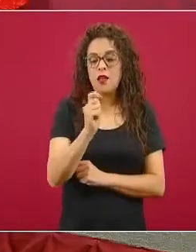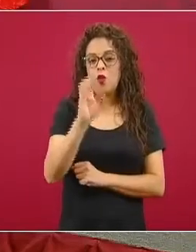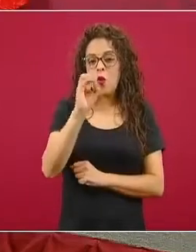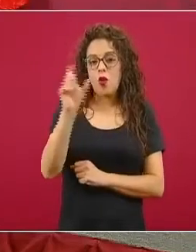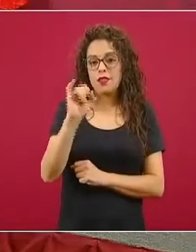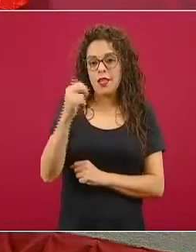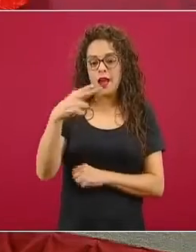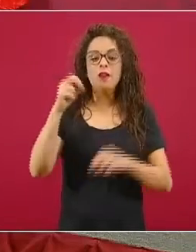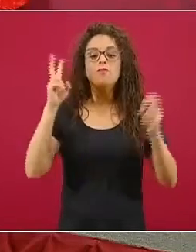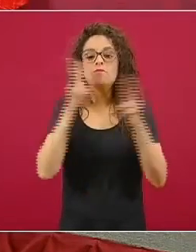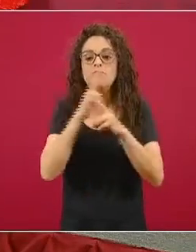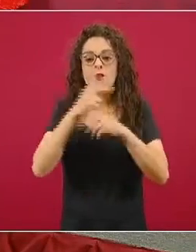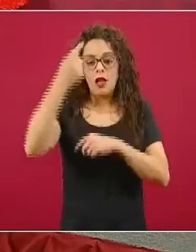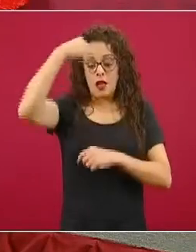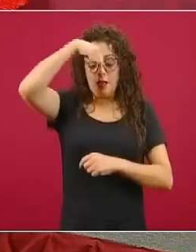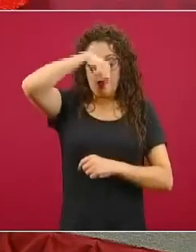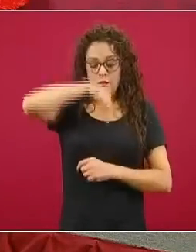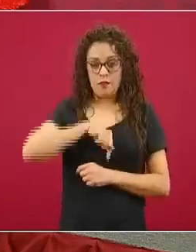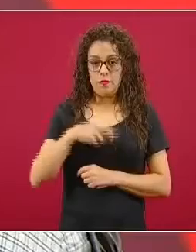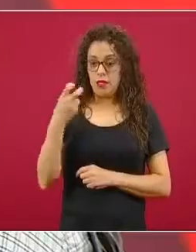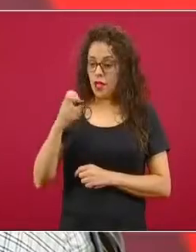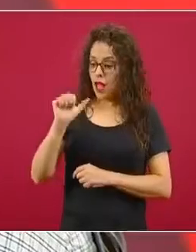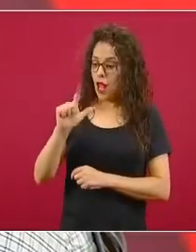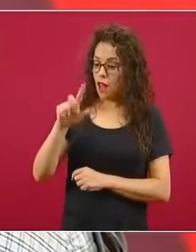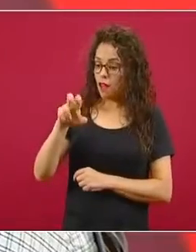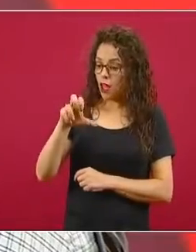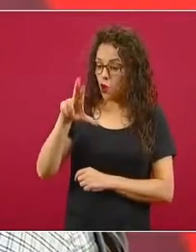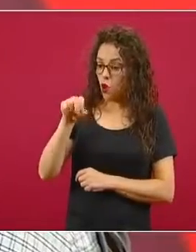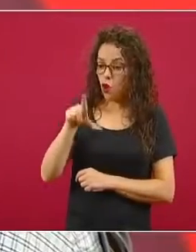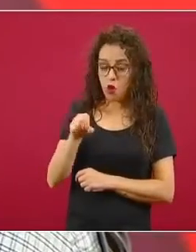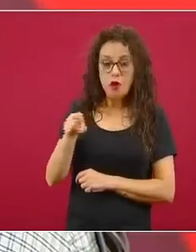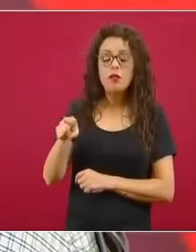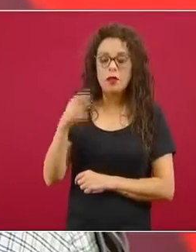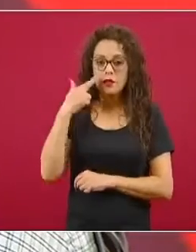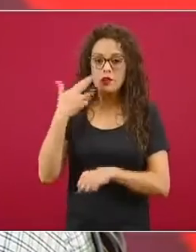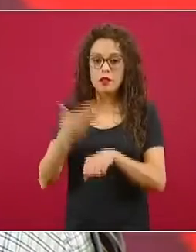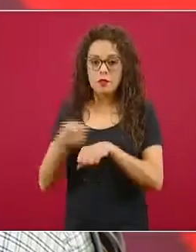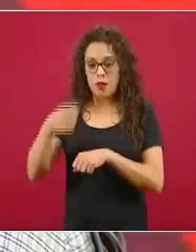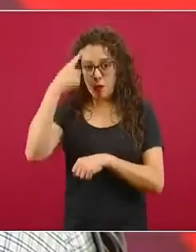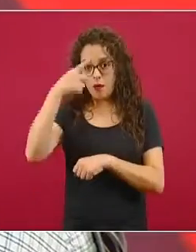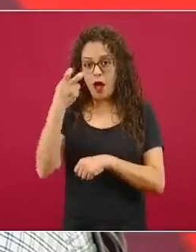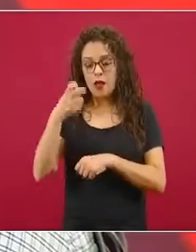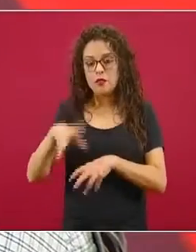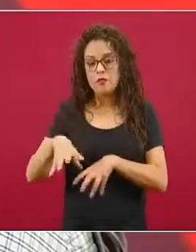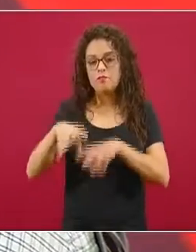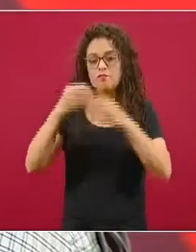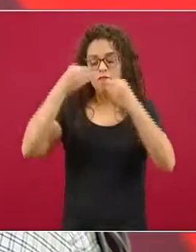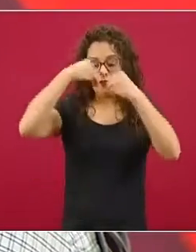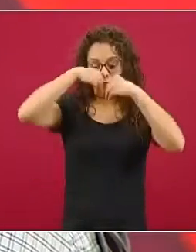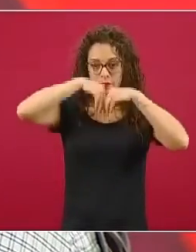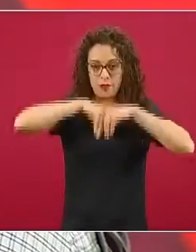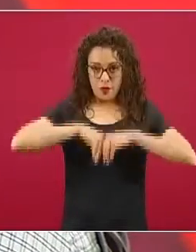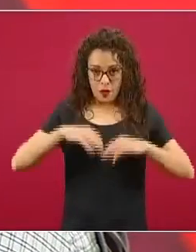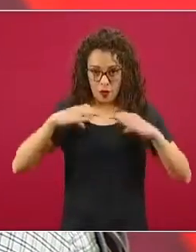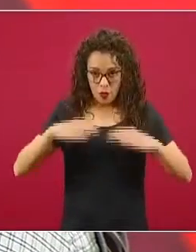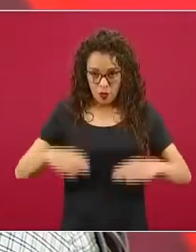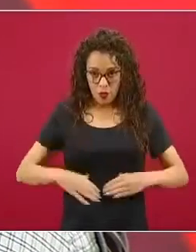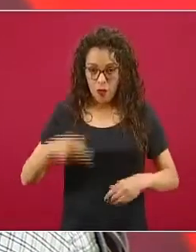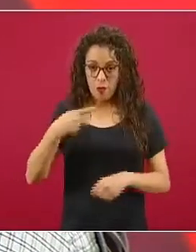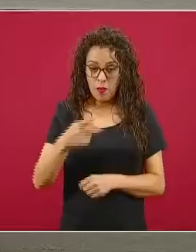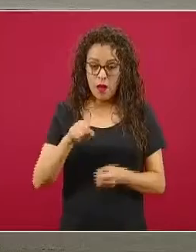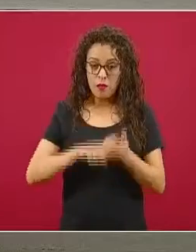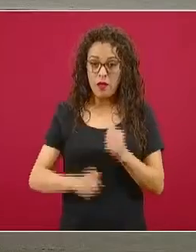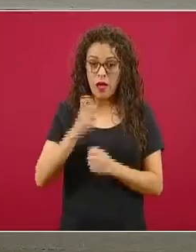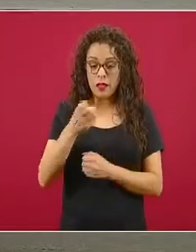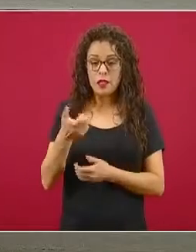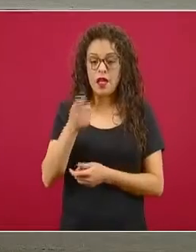sistema. Los alvéolos son precisamente los que se encargan de introducir el oxígeno al organismo, pero además a través de un intercambio